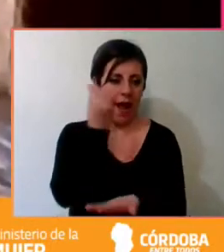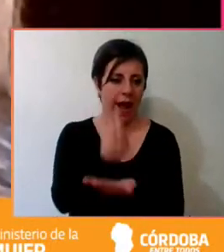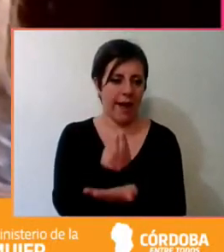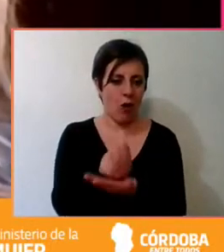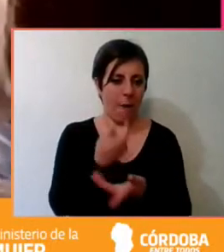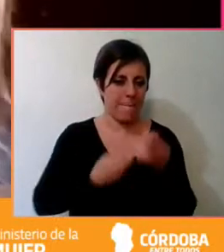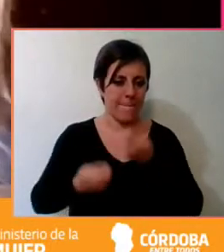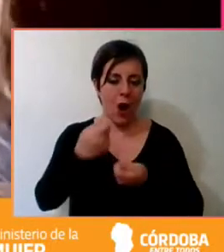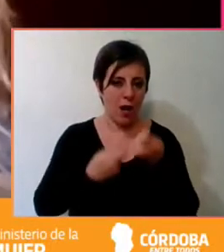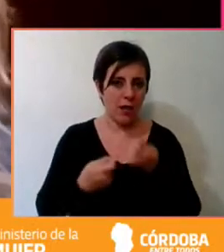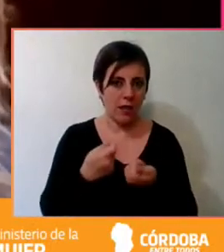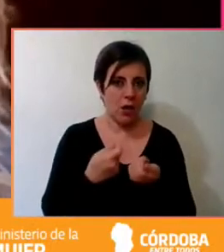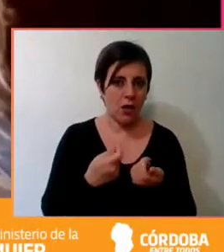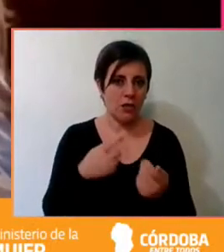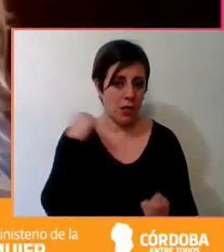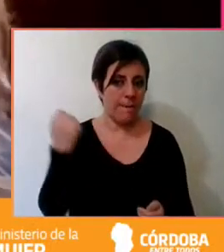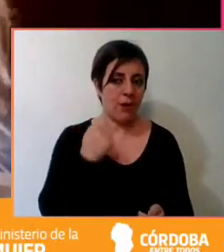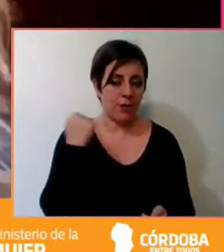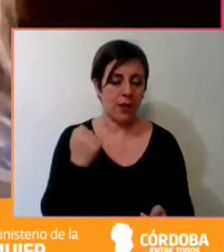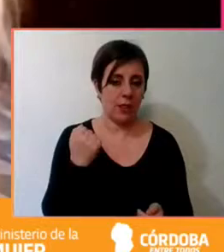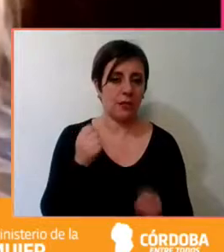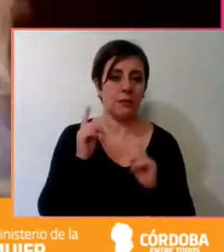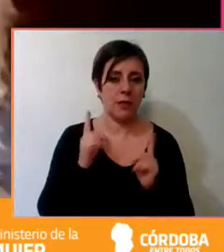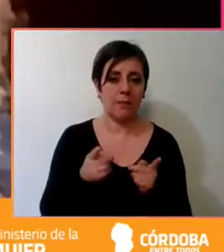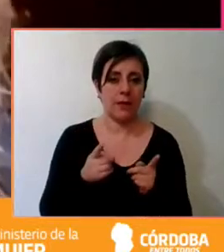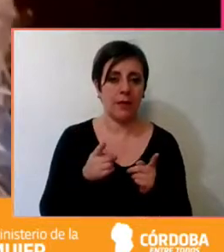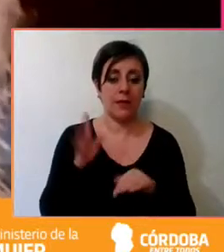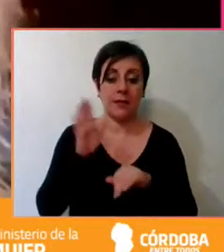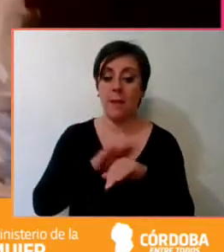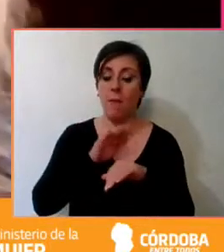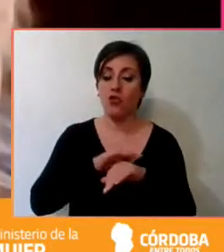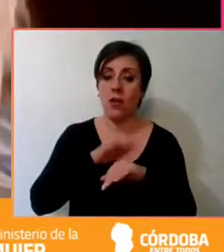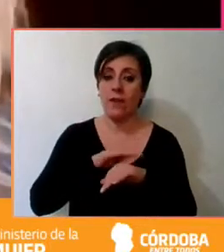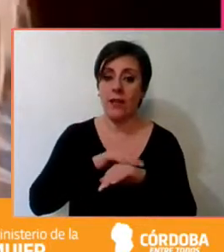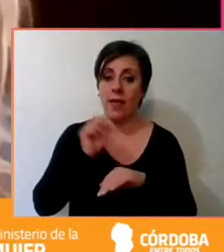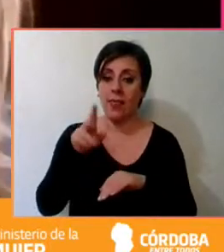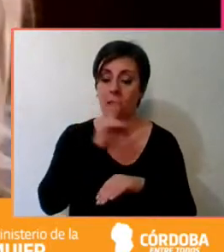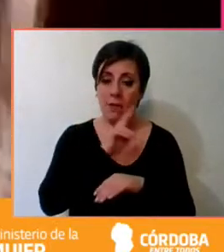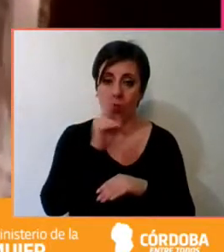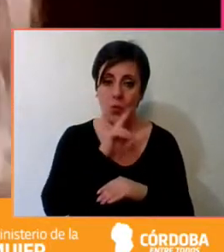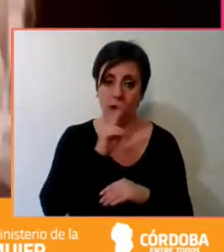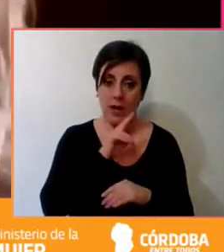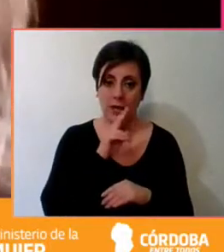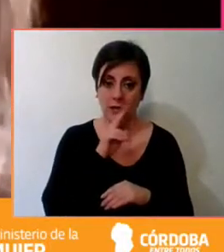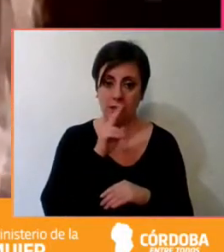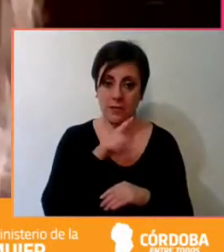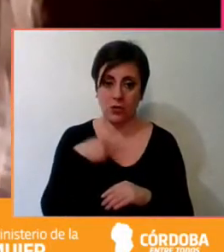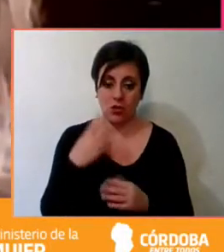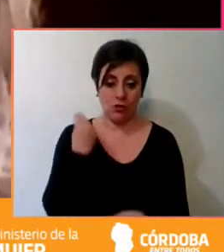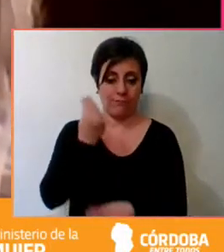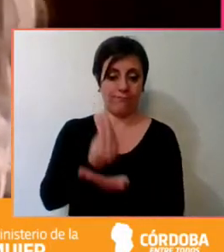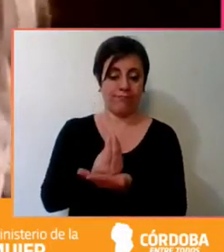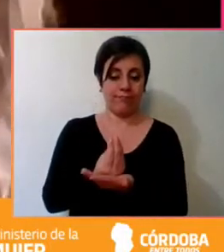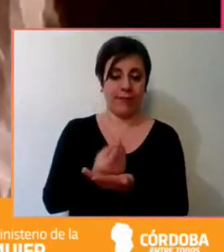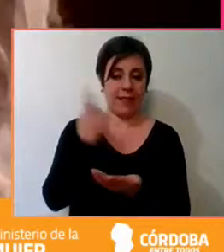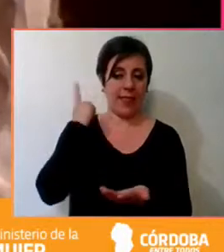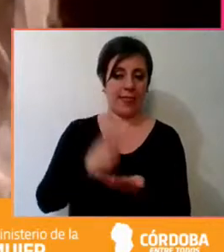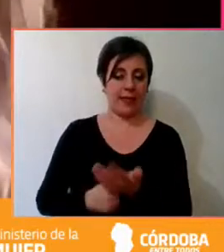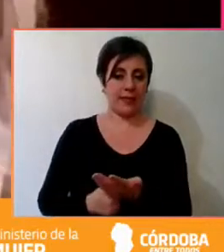de toma de decisiones es muy importante, y también la responsabilidad de las mujeres que estamos en puestos de decisión